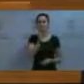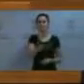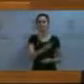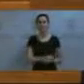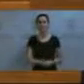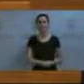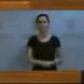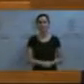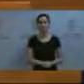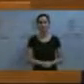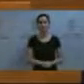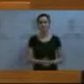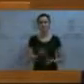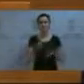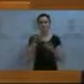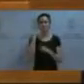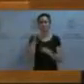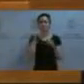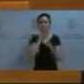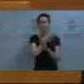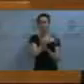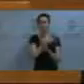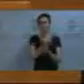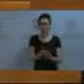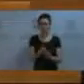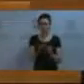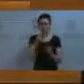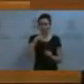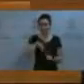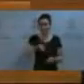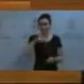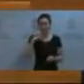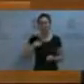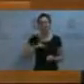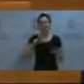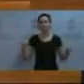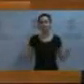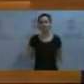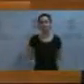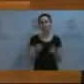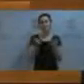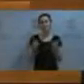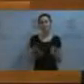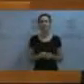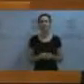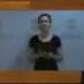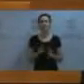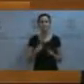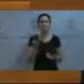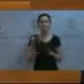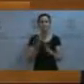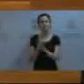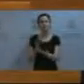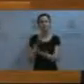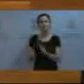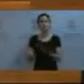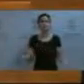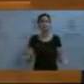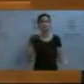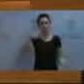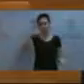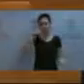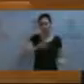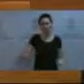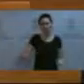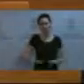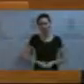Porque desde octubre del año pasado hasta ahora, salvo esas acciones que le voy a pasar a comentar ahora, no se ha sabido nada más